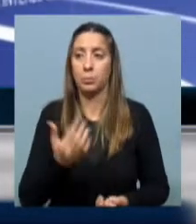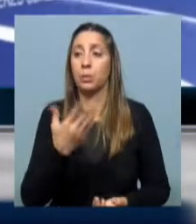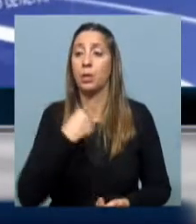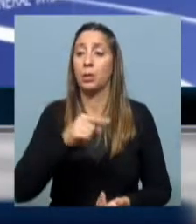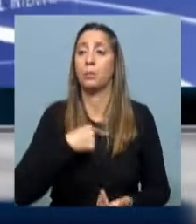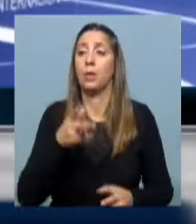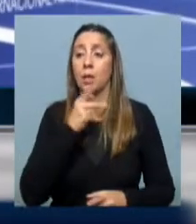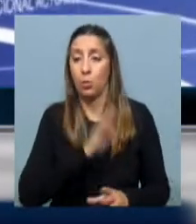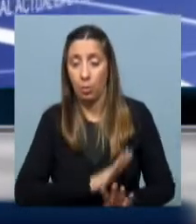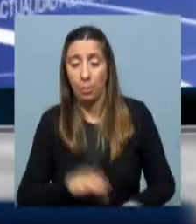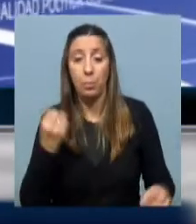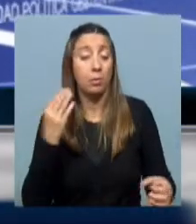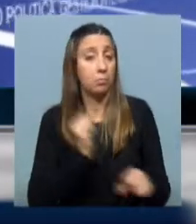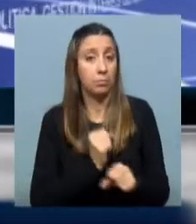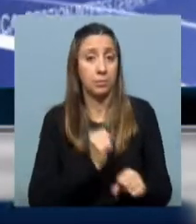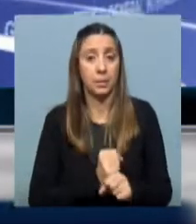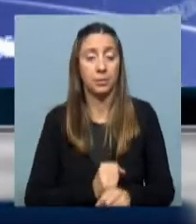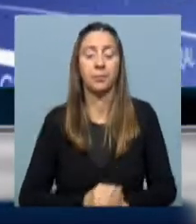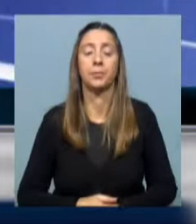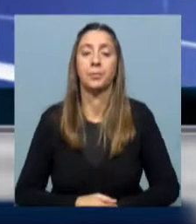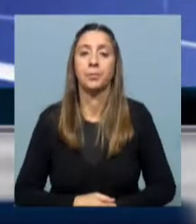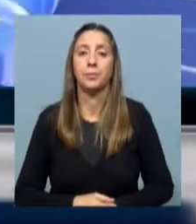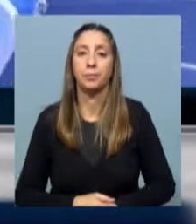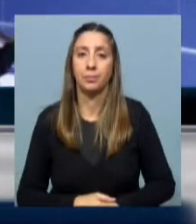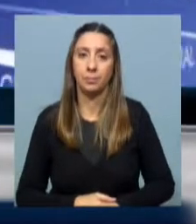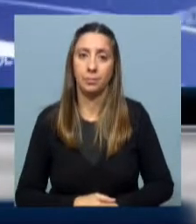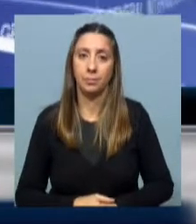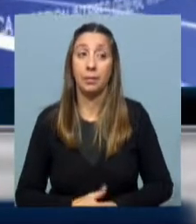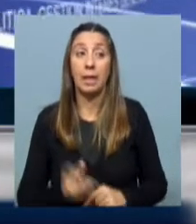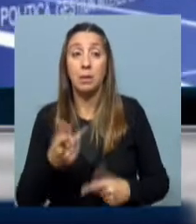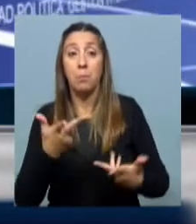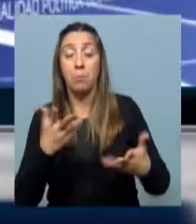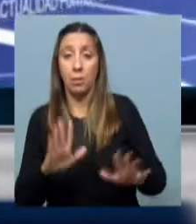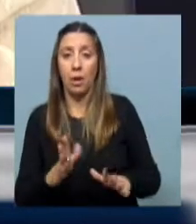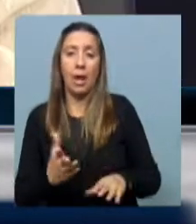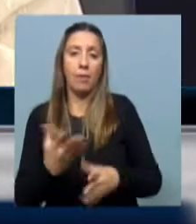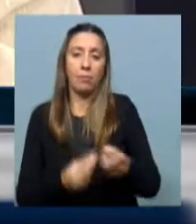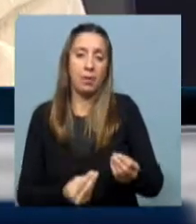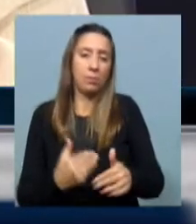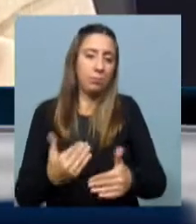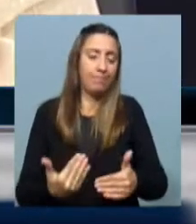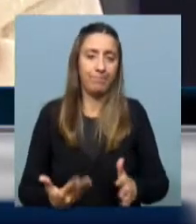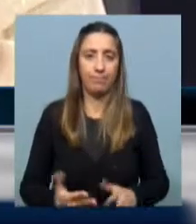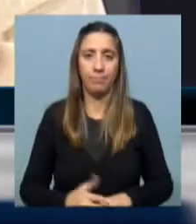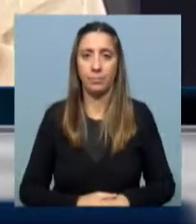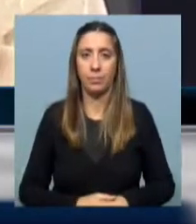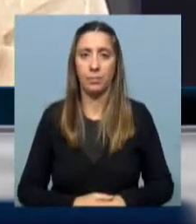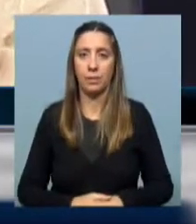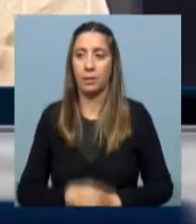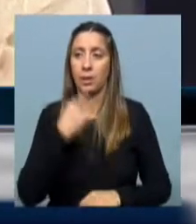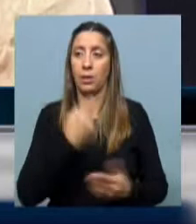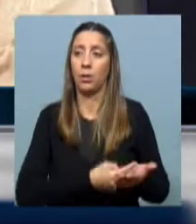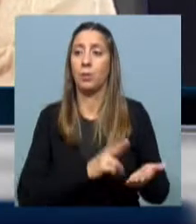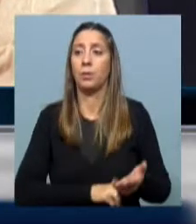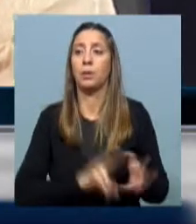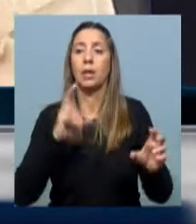van a contestar porque están trabajando en el fuego. Entonces, tal vez eso haya fallado después. Pero le digo, y le repito, por